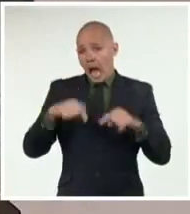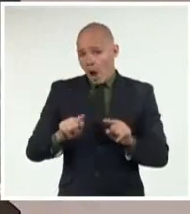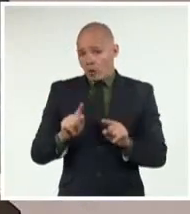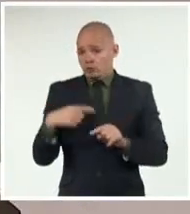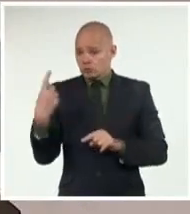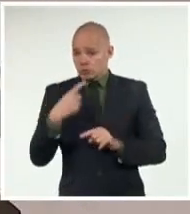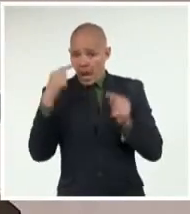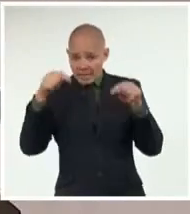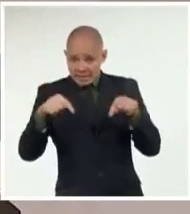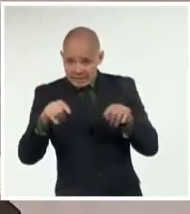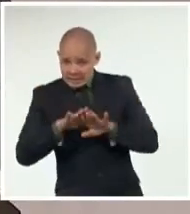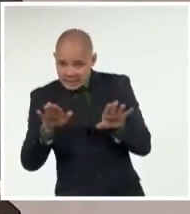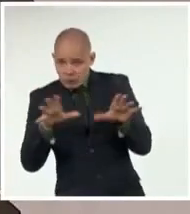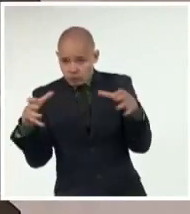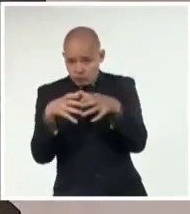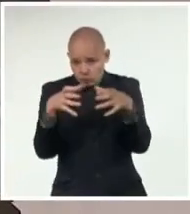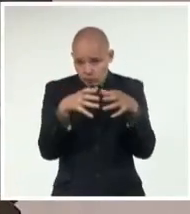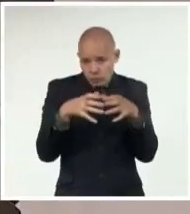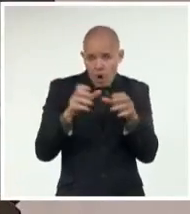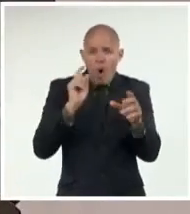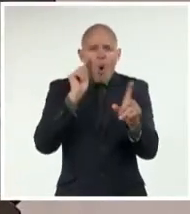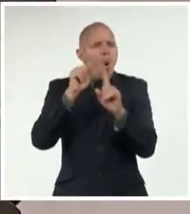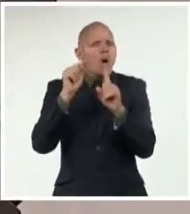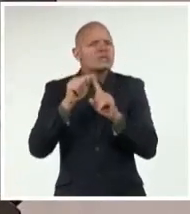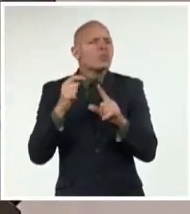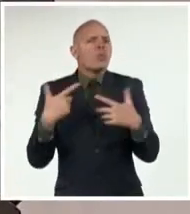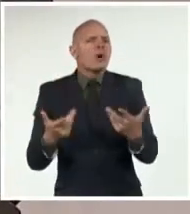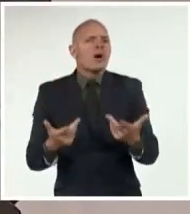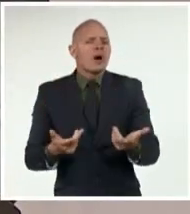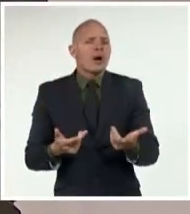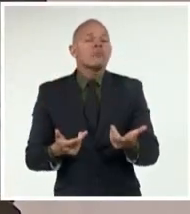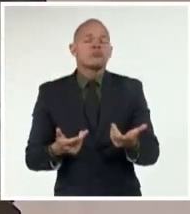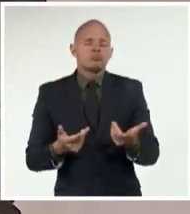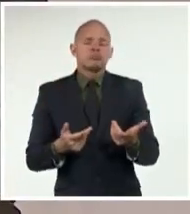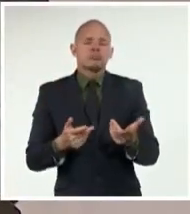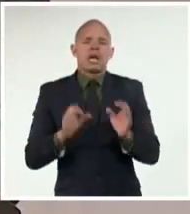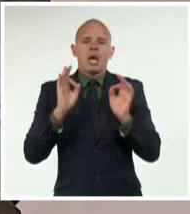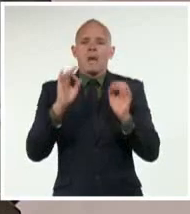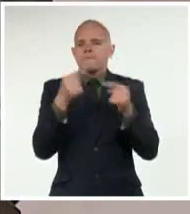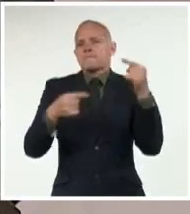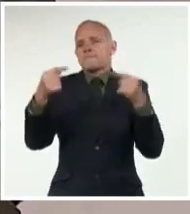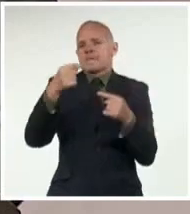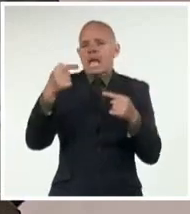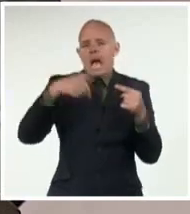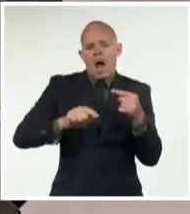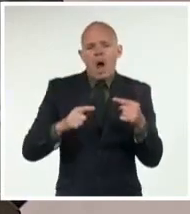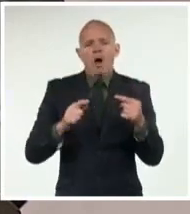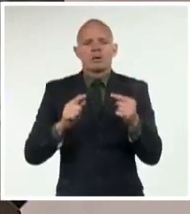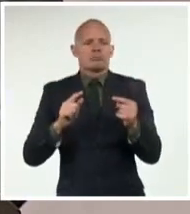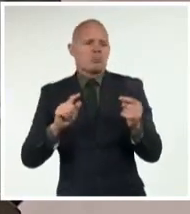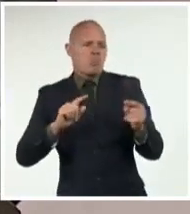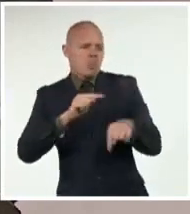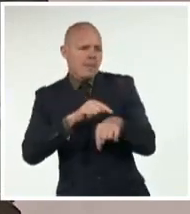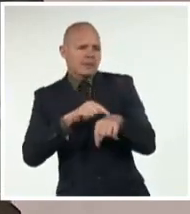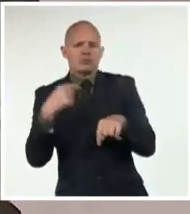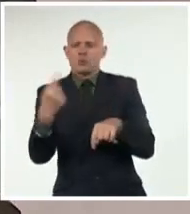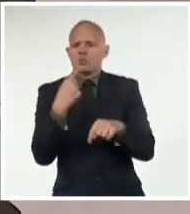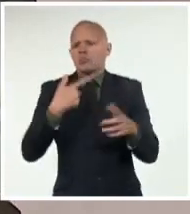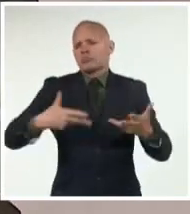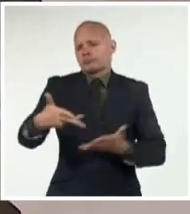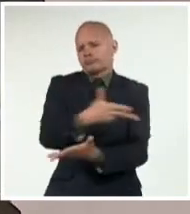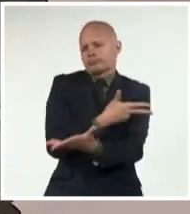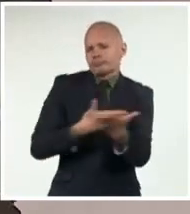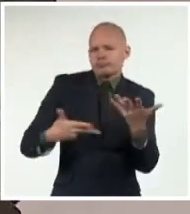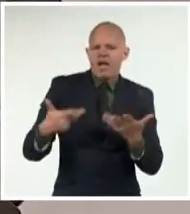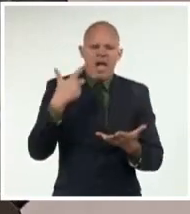Encuentro Internacional de Partidos Comunistas y Obreros han estado dirigidos a generar un espacio de reflexión,